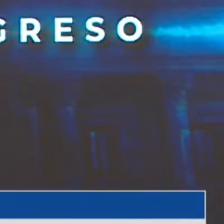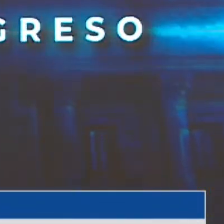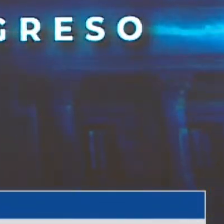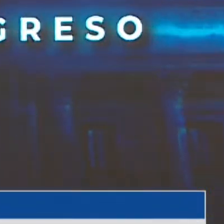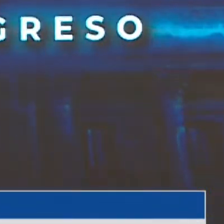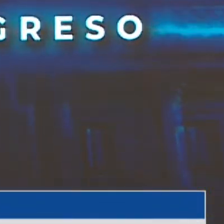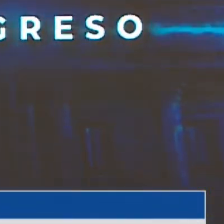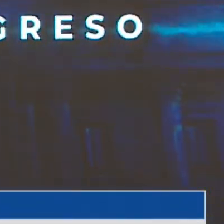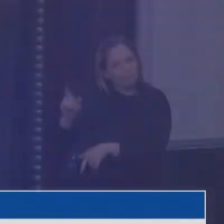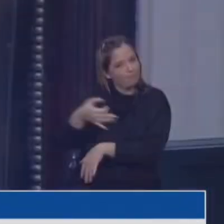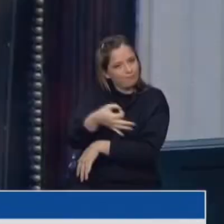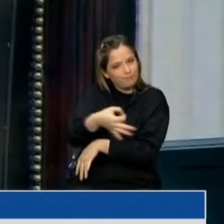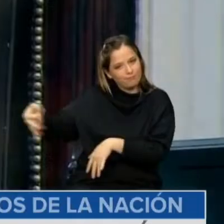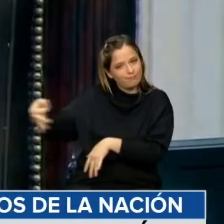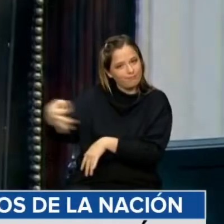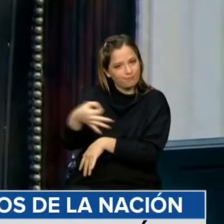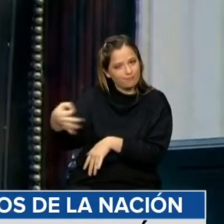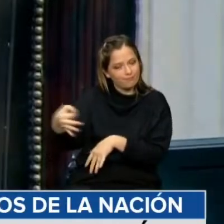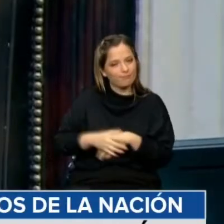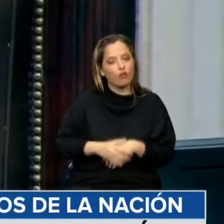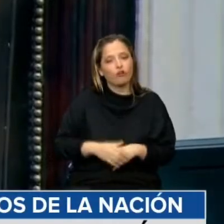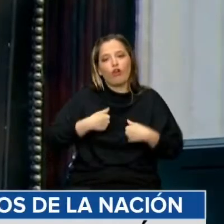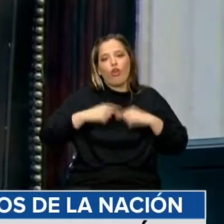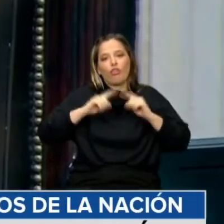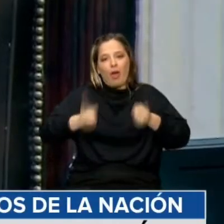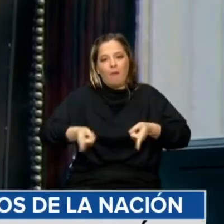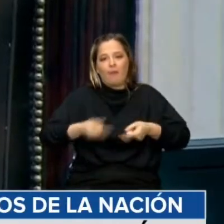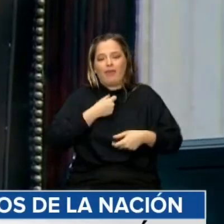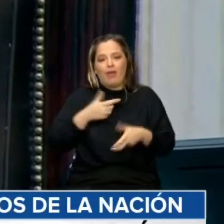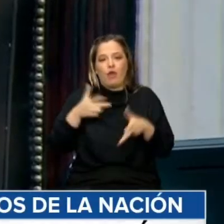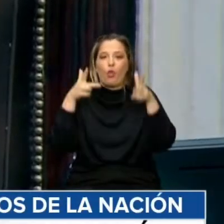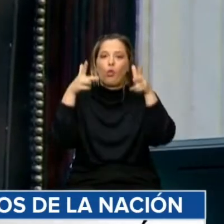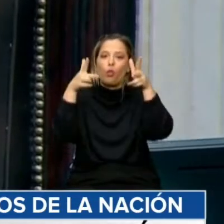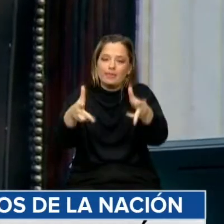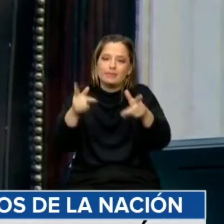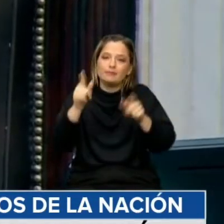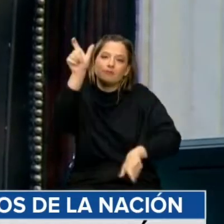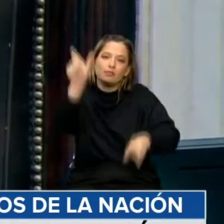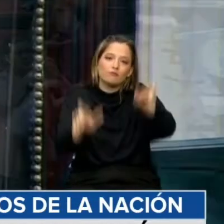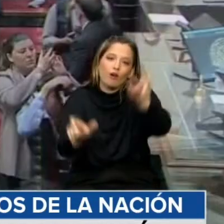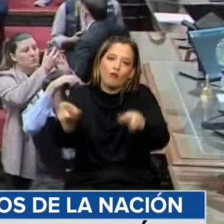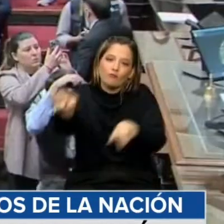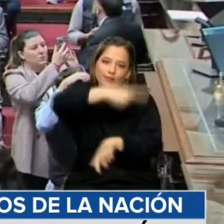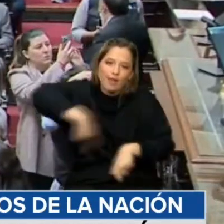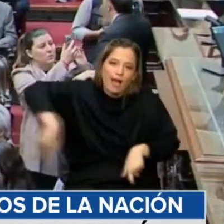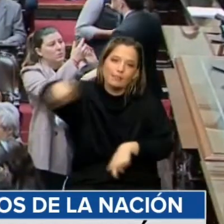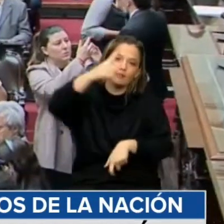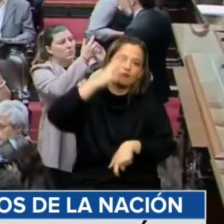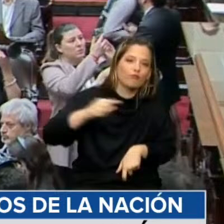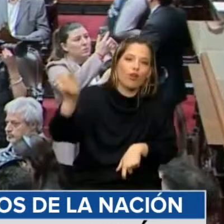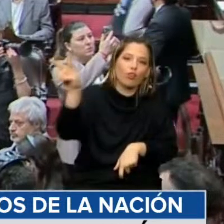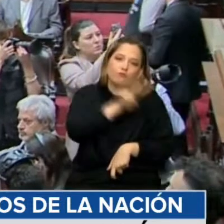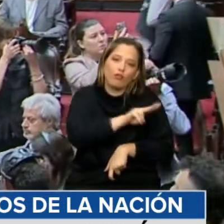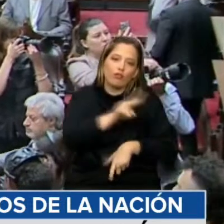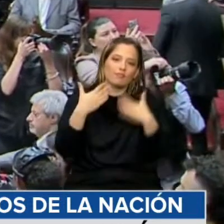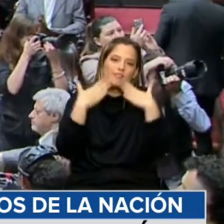Diputados. Aprovecho la ocasión para agradecerles a todos y a todas por este tiempo,